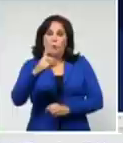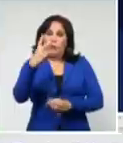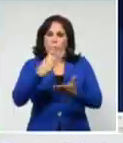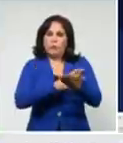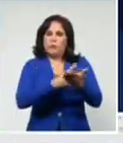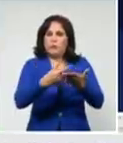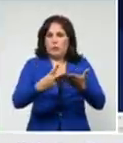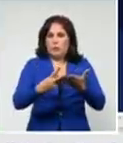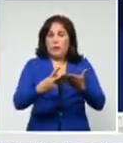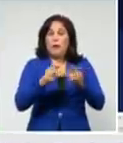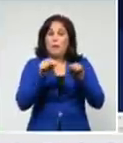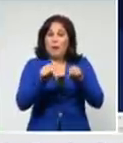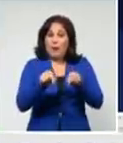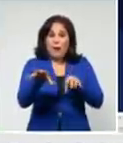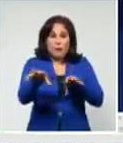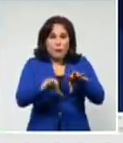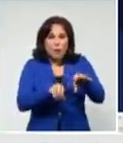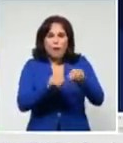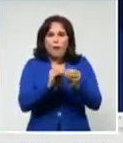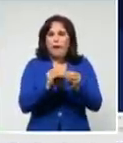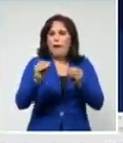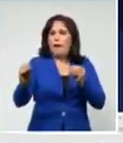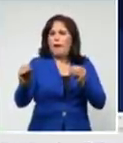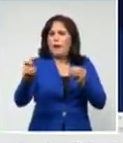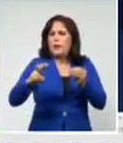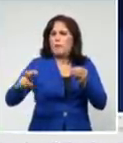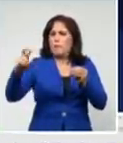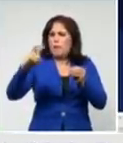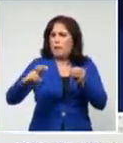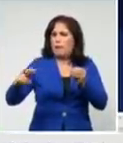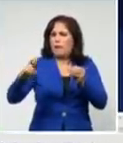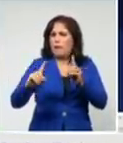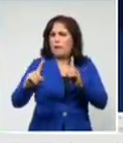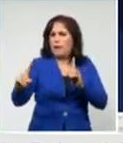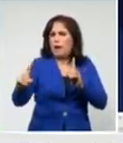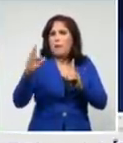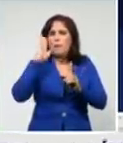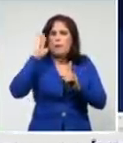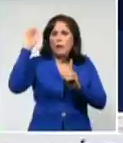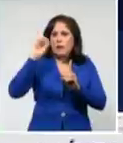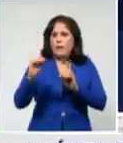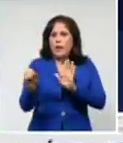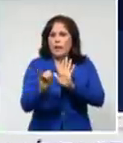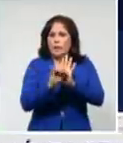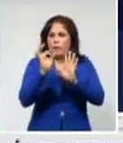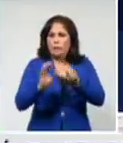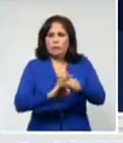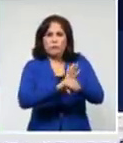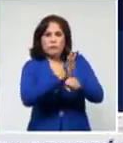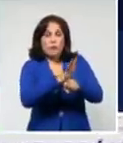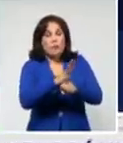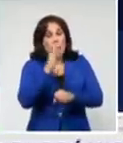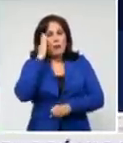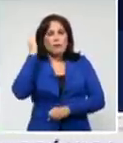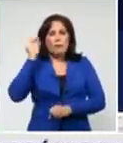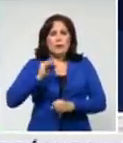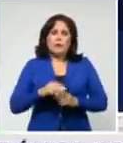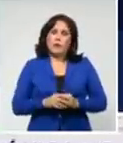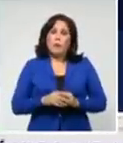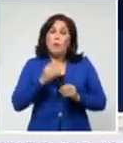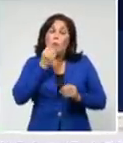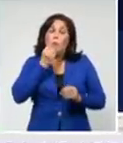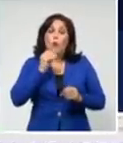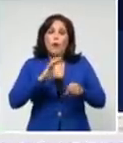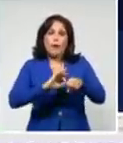de forma tal de poderlo estudiar, aislar e identificar, porque ya ustedes ven la positividad